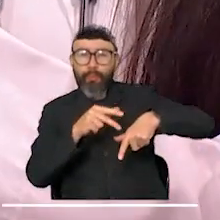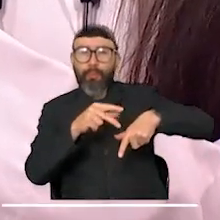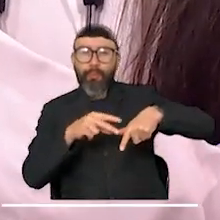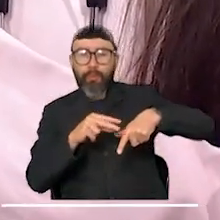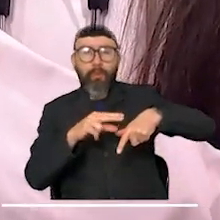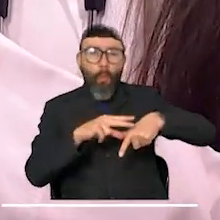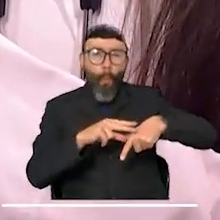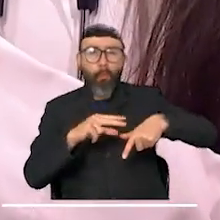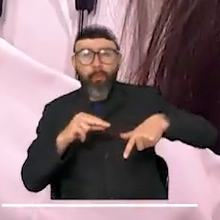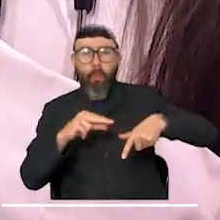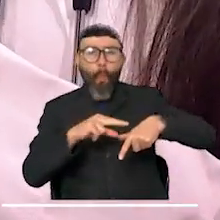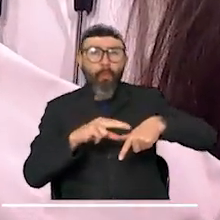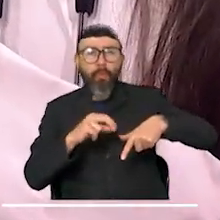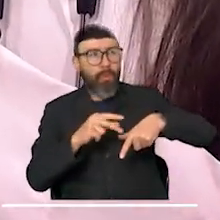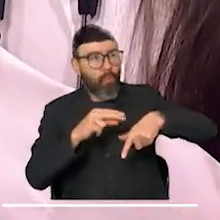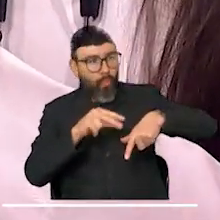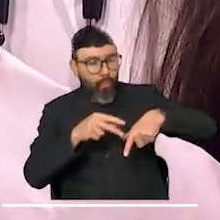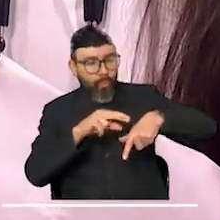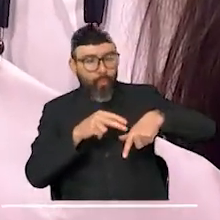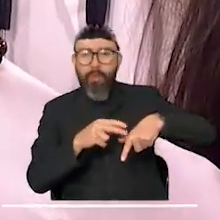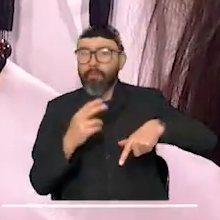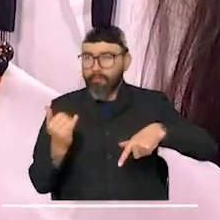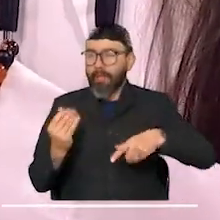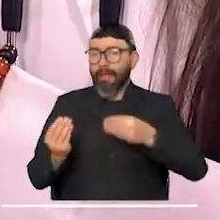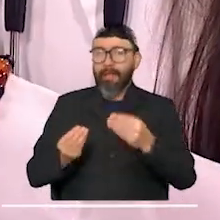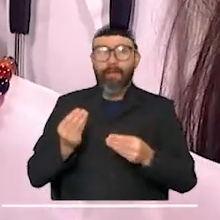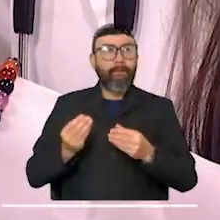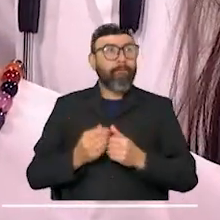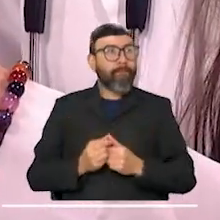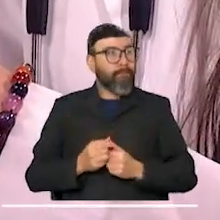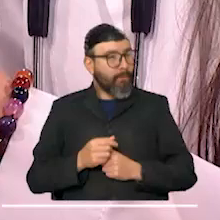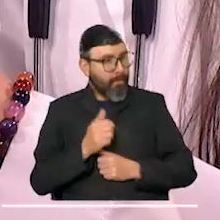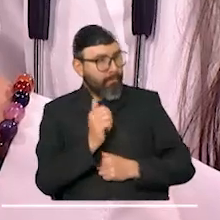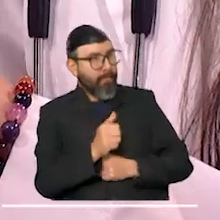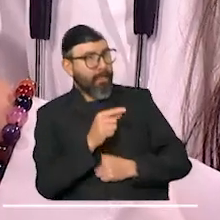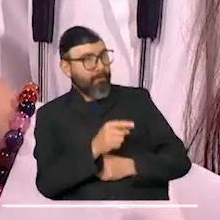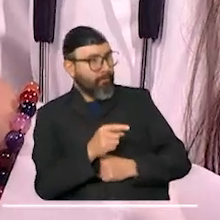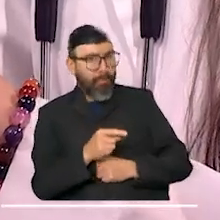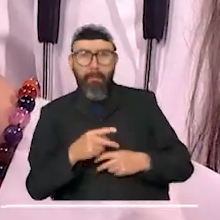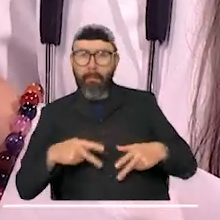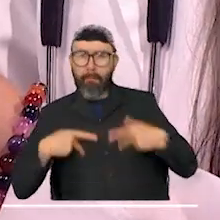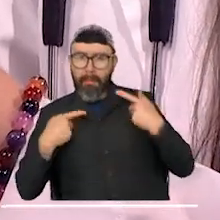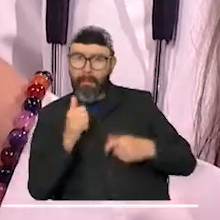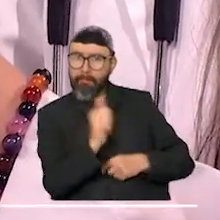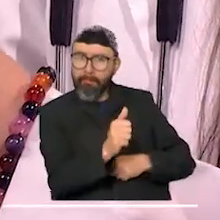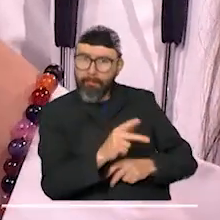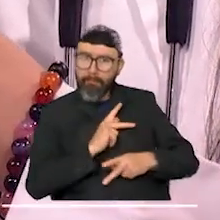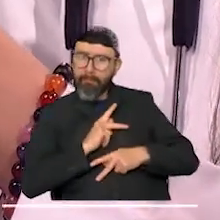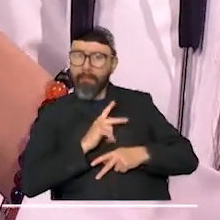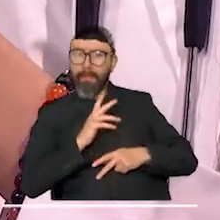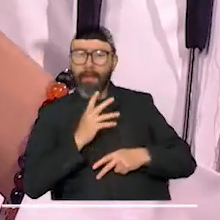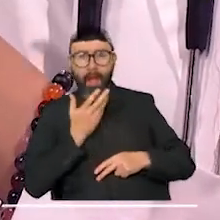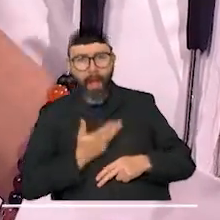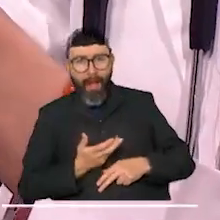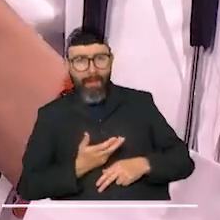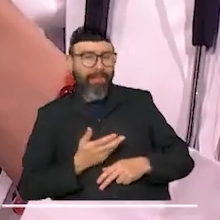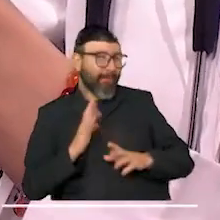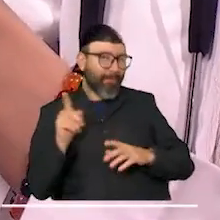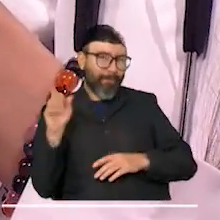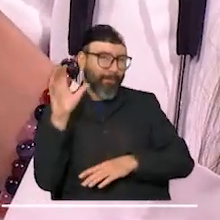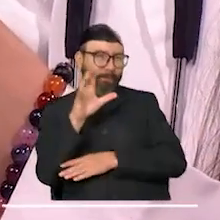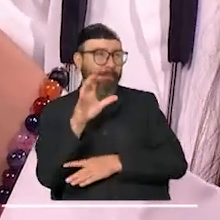algunas situaciones además tiene vida propia como que no es algo